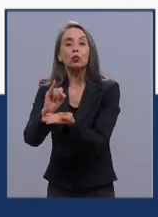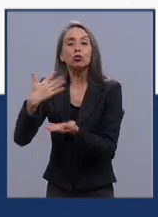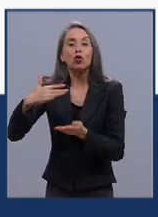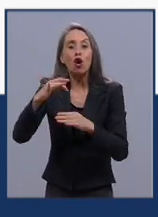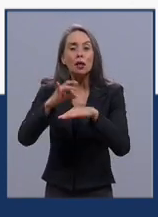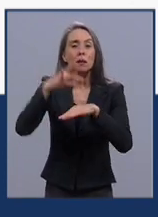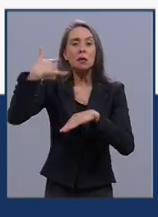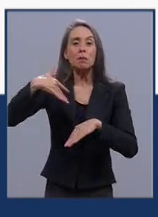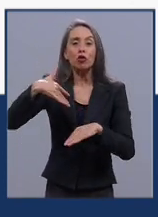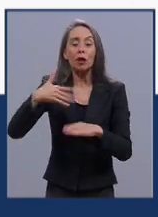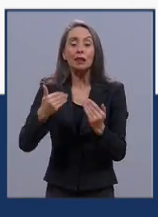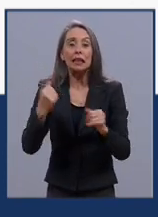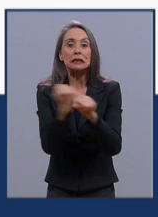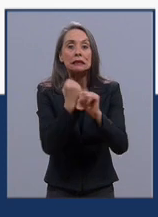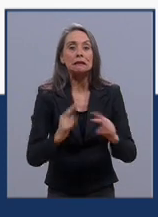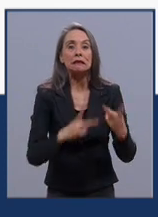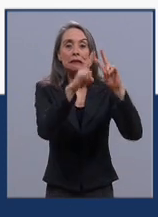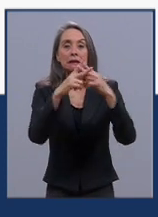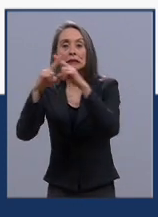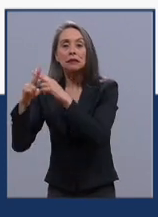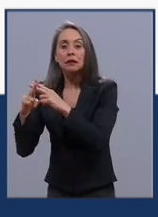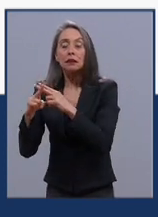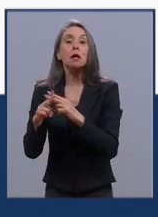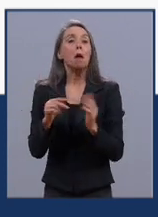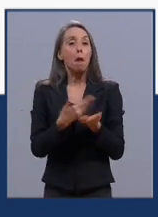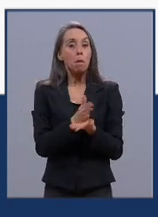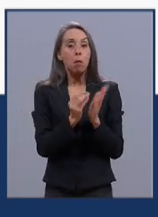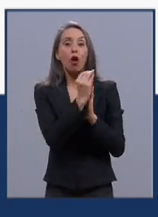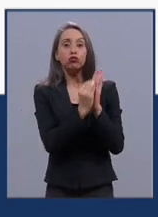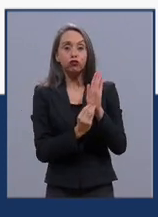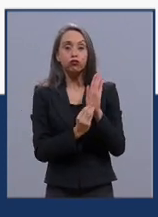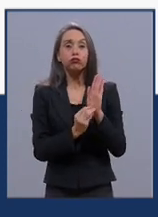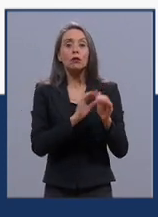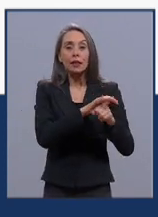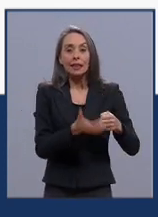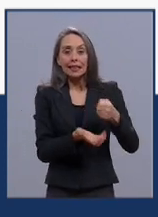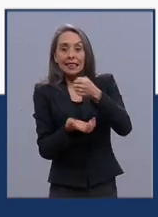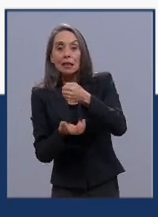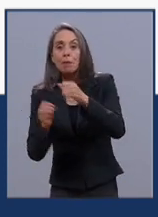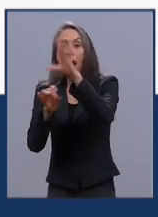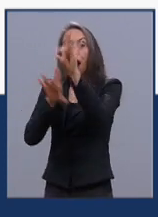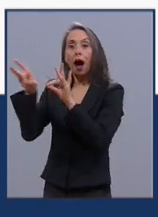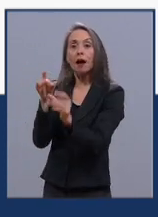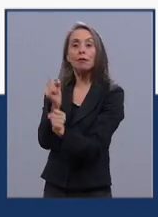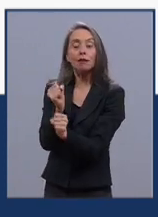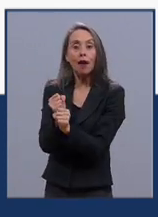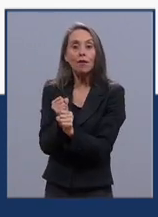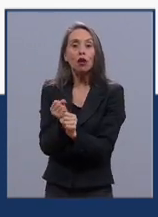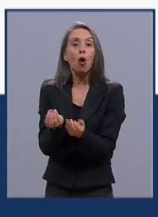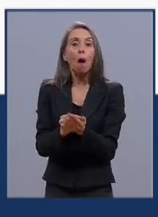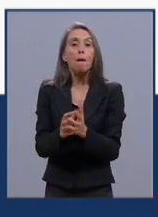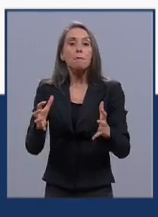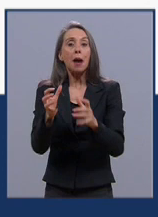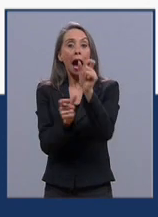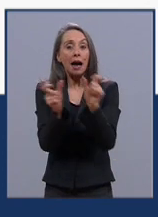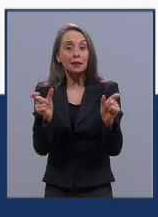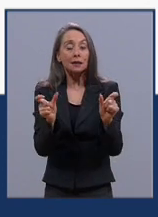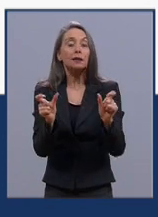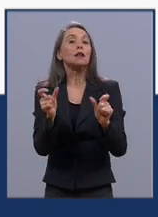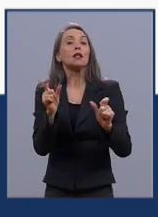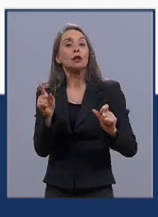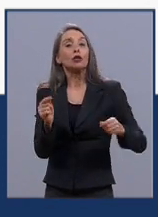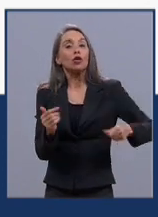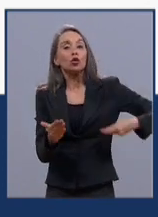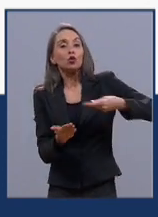el plan también incluye incentivos al empleo incrementando temporalmente la cobertura de los subsidios a la contratación